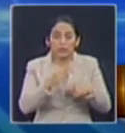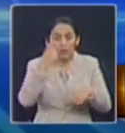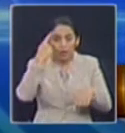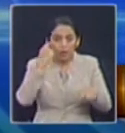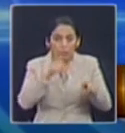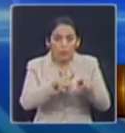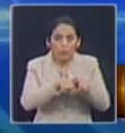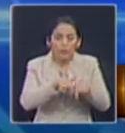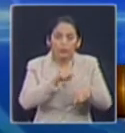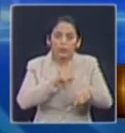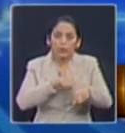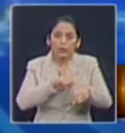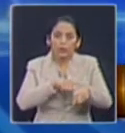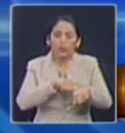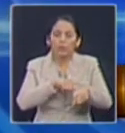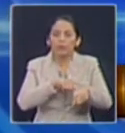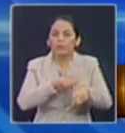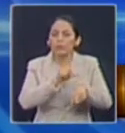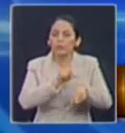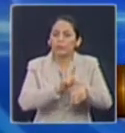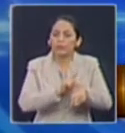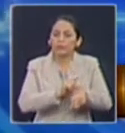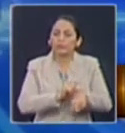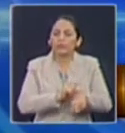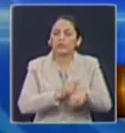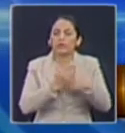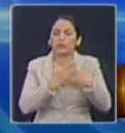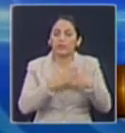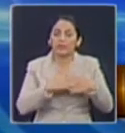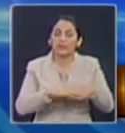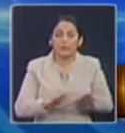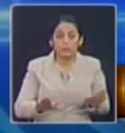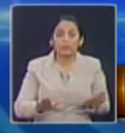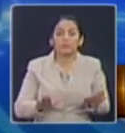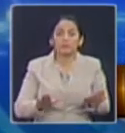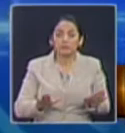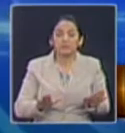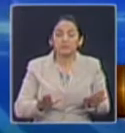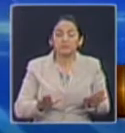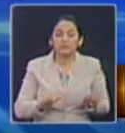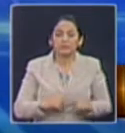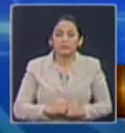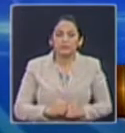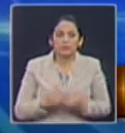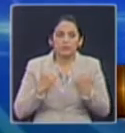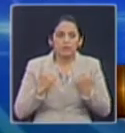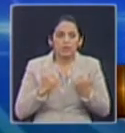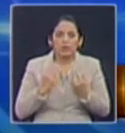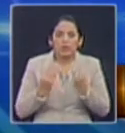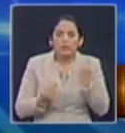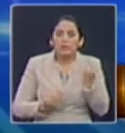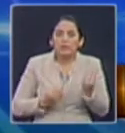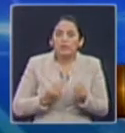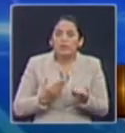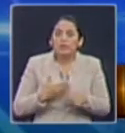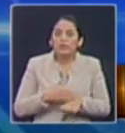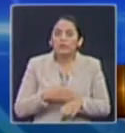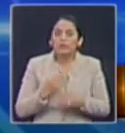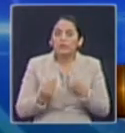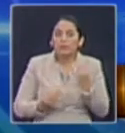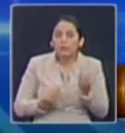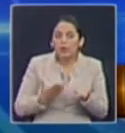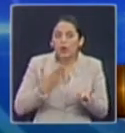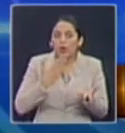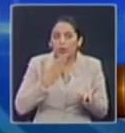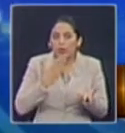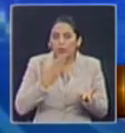las aranceles o las preferencias arancelarias o el sistema, como se llama, de preferencias arancelarias. ¿Y qué hacer en ese sentido? Porque se nos viene un